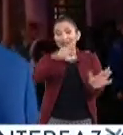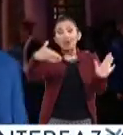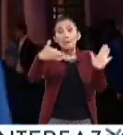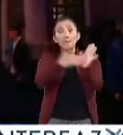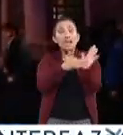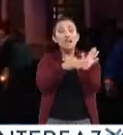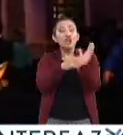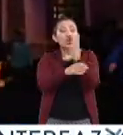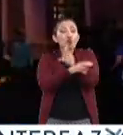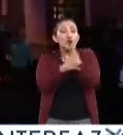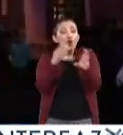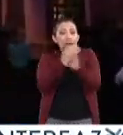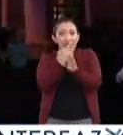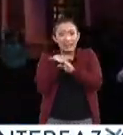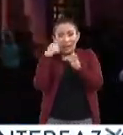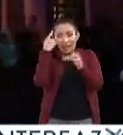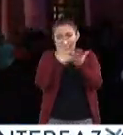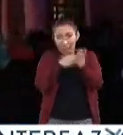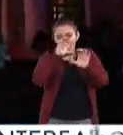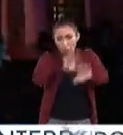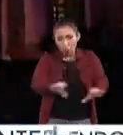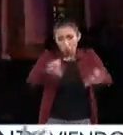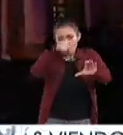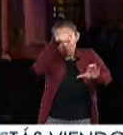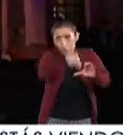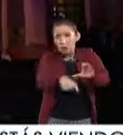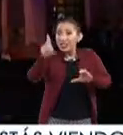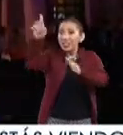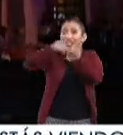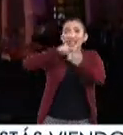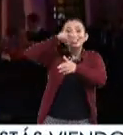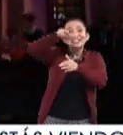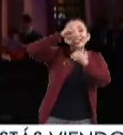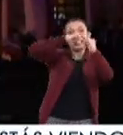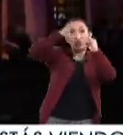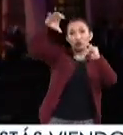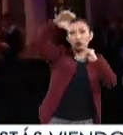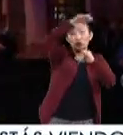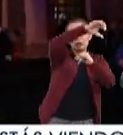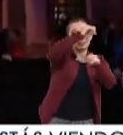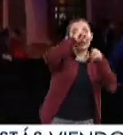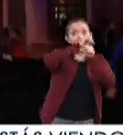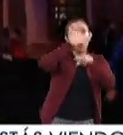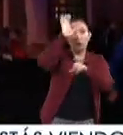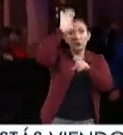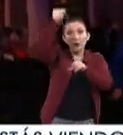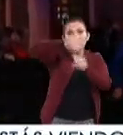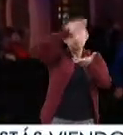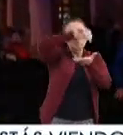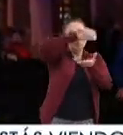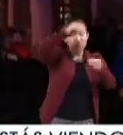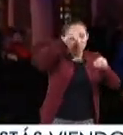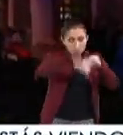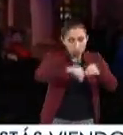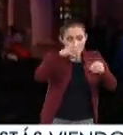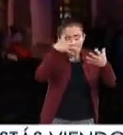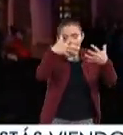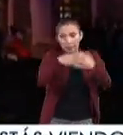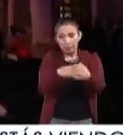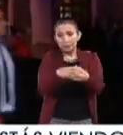700.000 objetos digitales patrimoniales que provienen de 17 instituciones de la Secretaría de Cultura. Es decir,